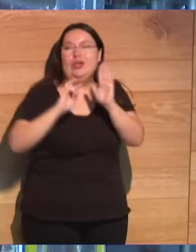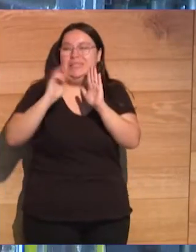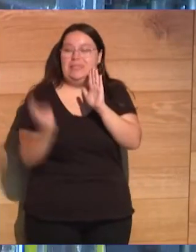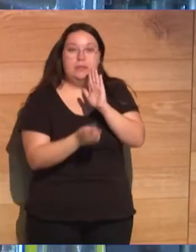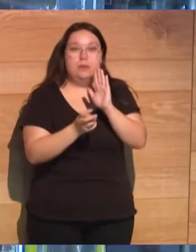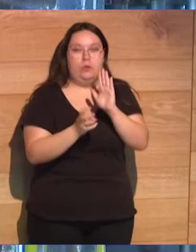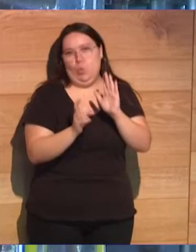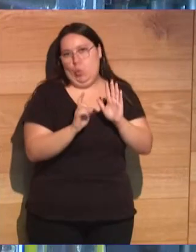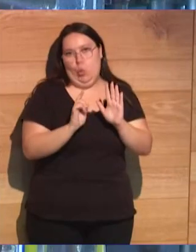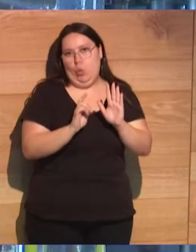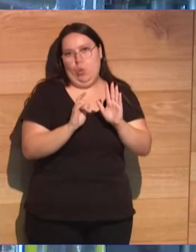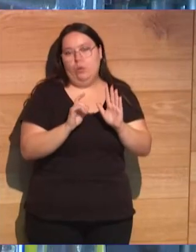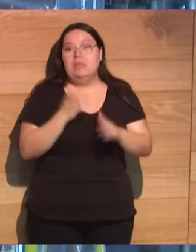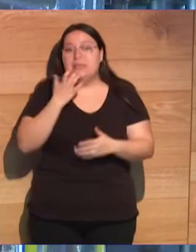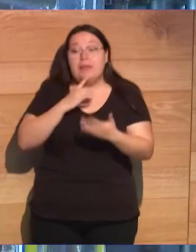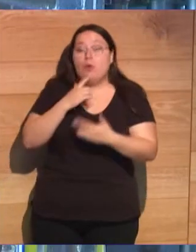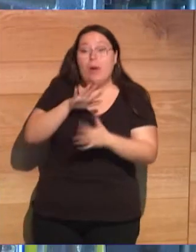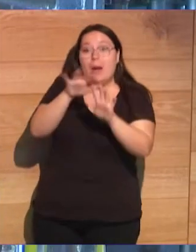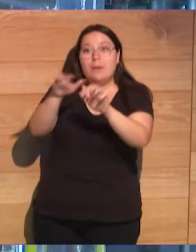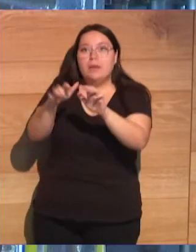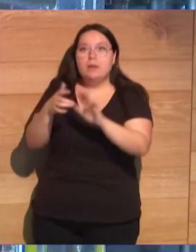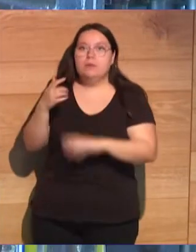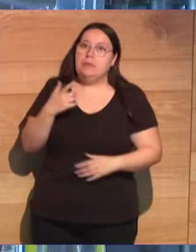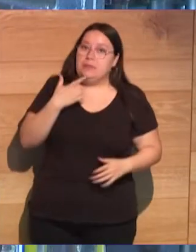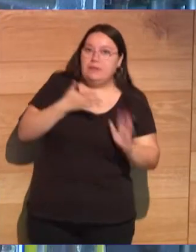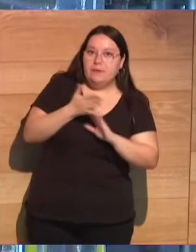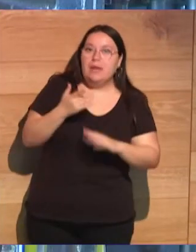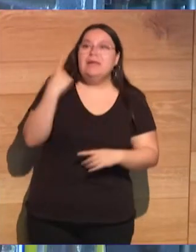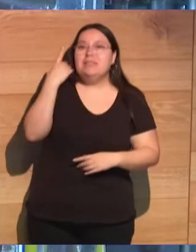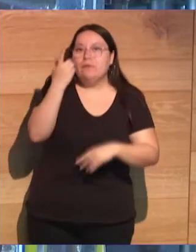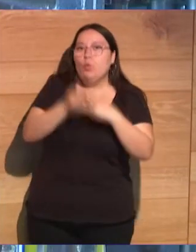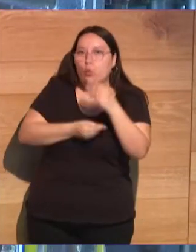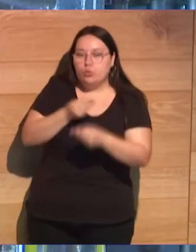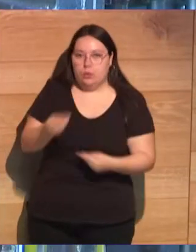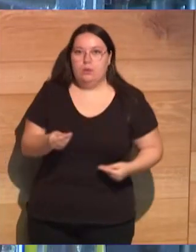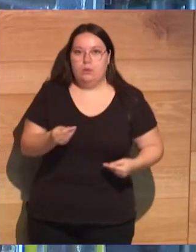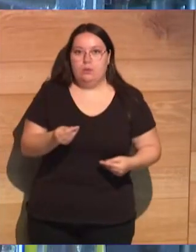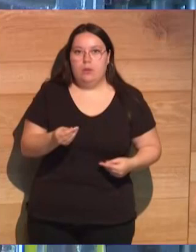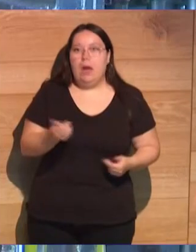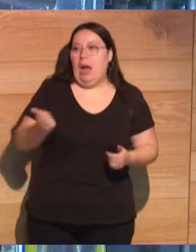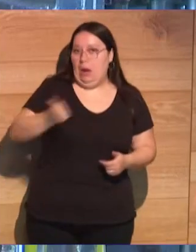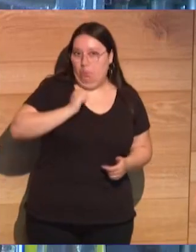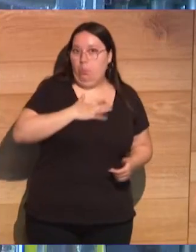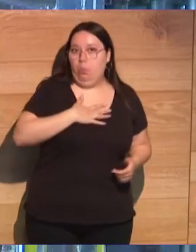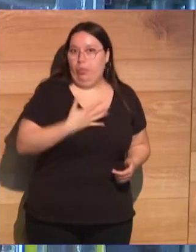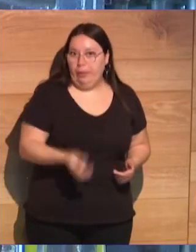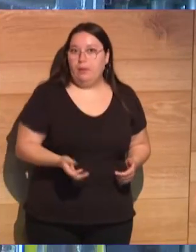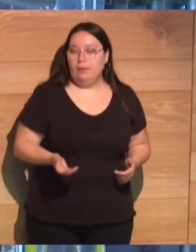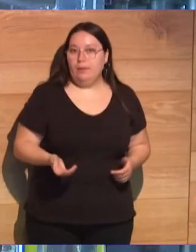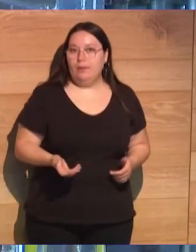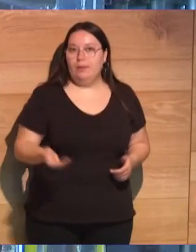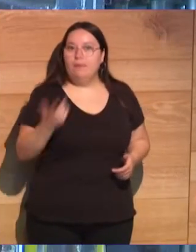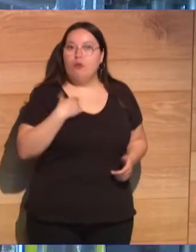aprender, pues estamos hablando de saber utilizarla, de saber sacarle el partido, de saber cómo nos